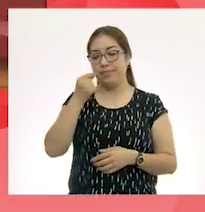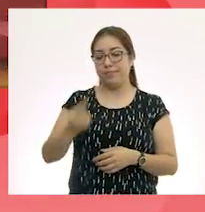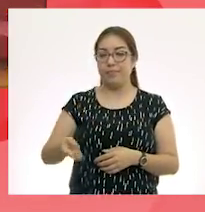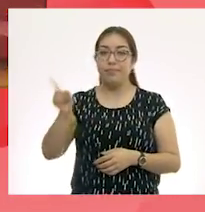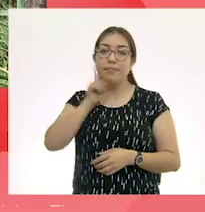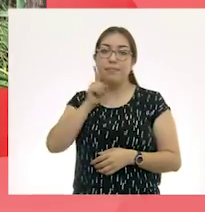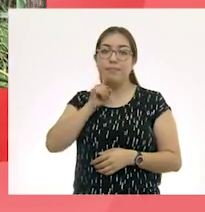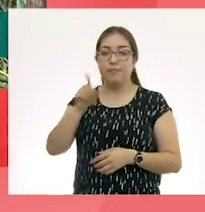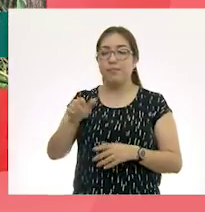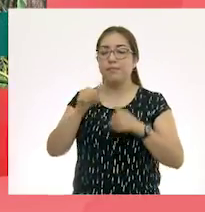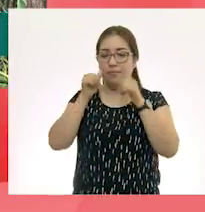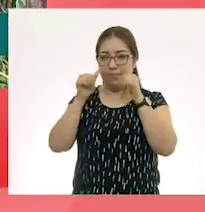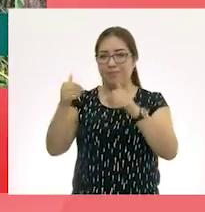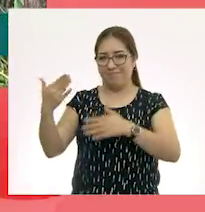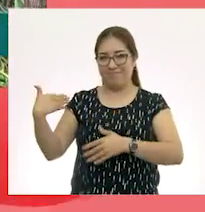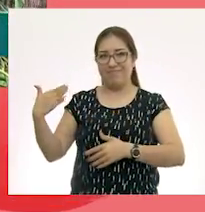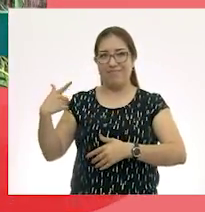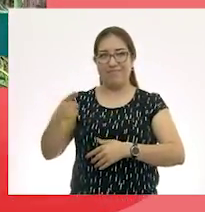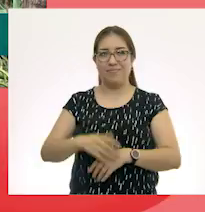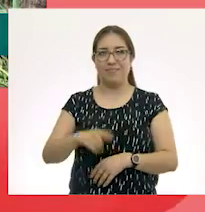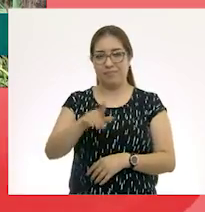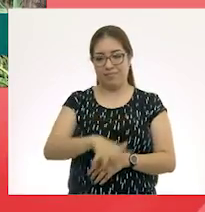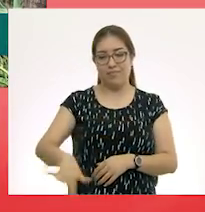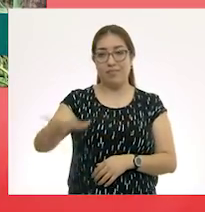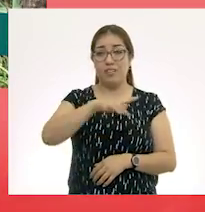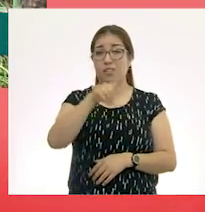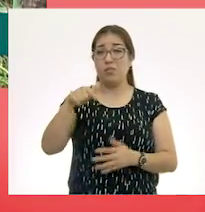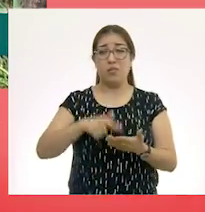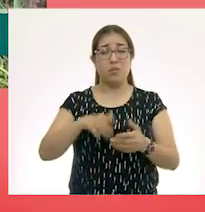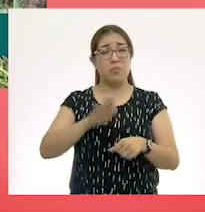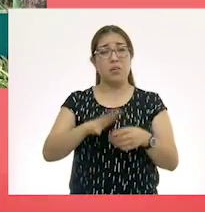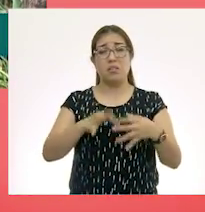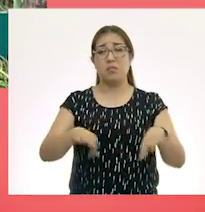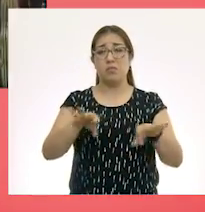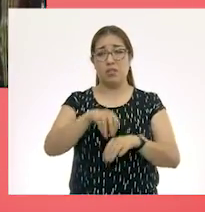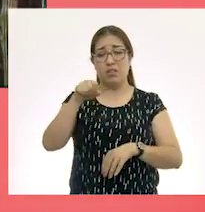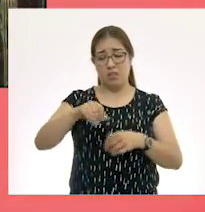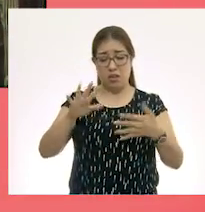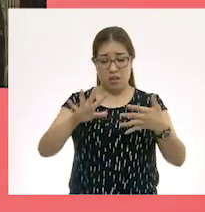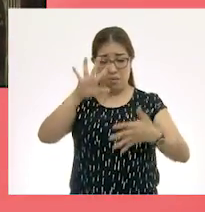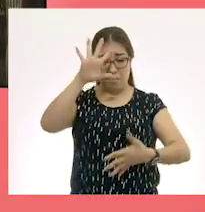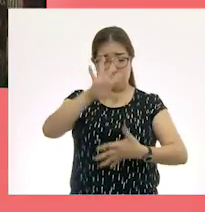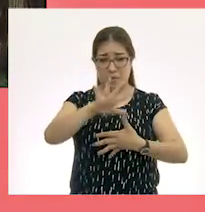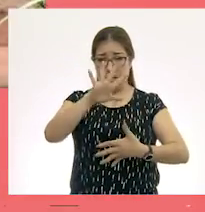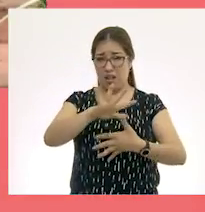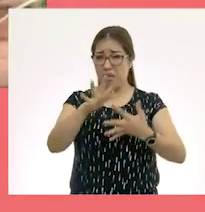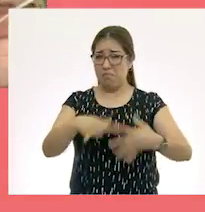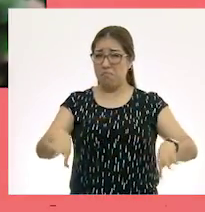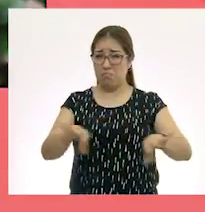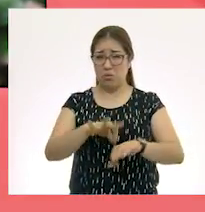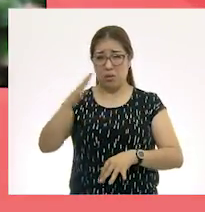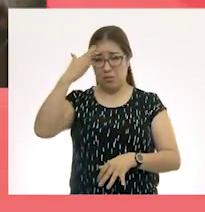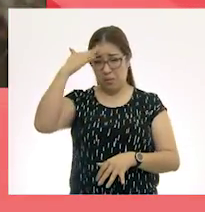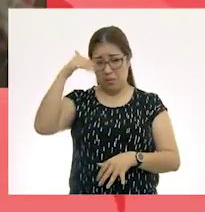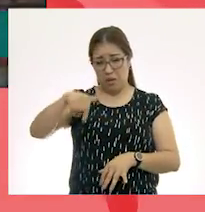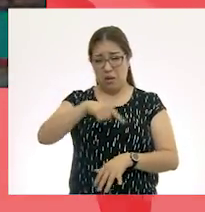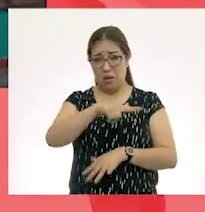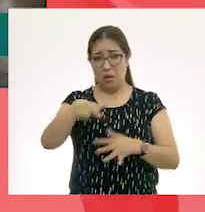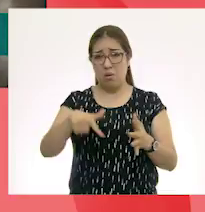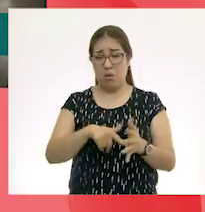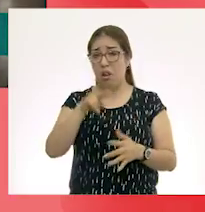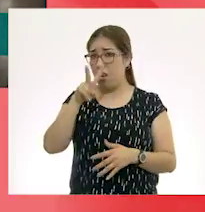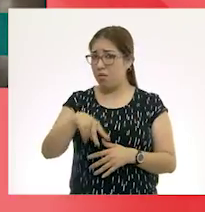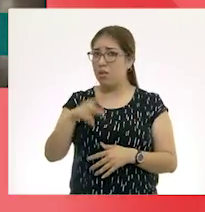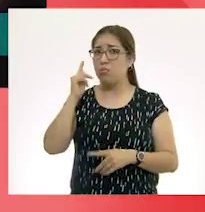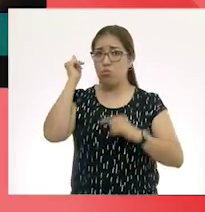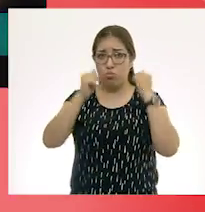los atendió. Es el invernadero más importante a nivel Latinoamérica. Recibimos gran